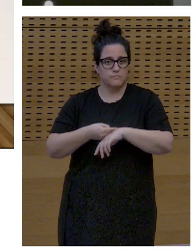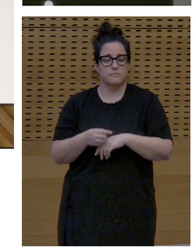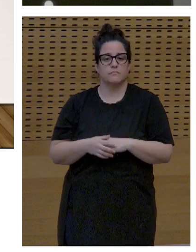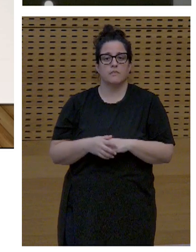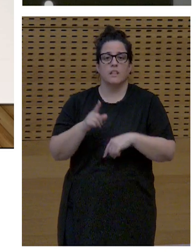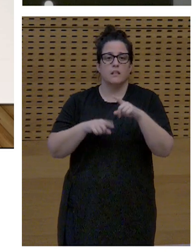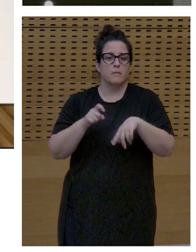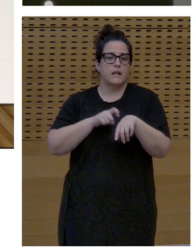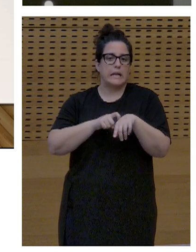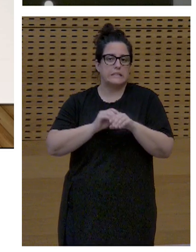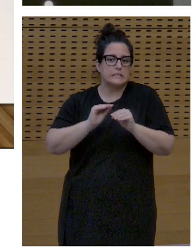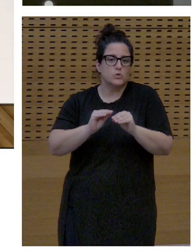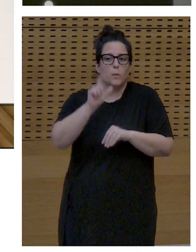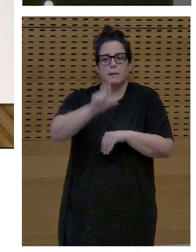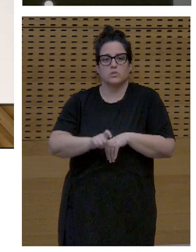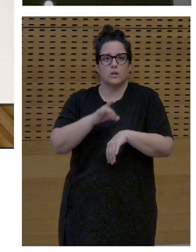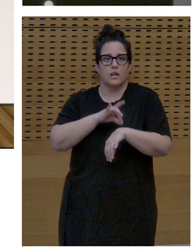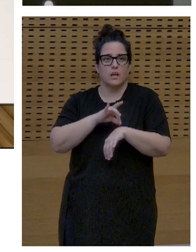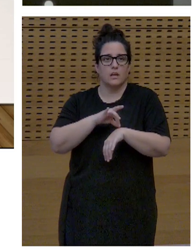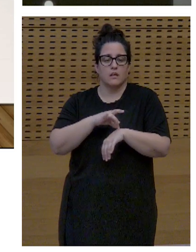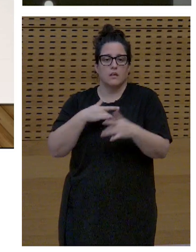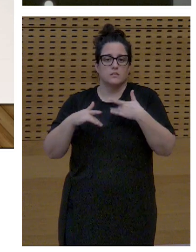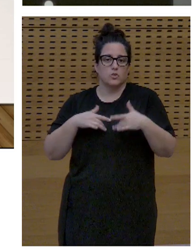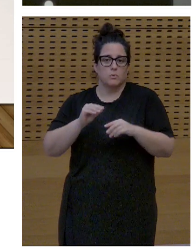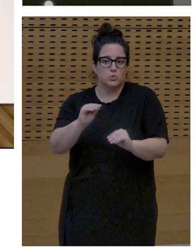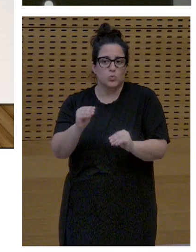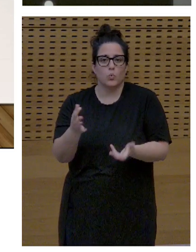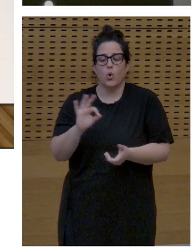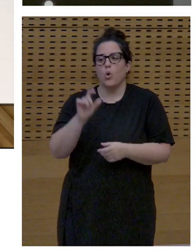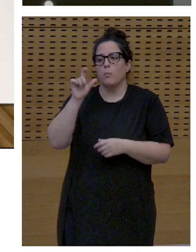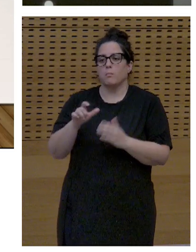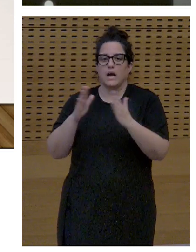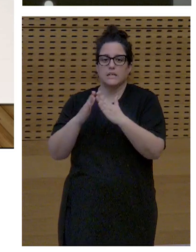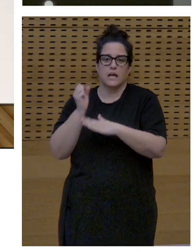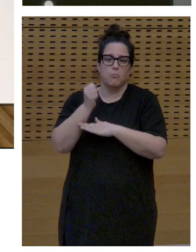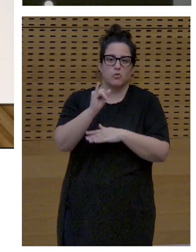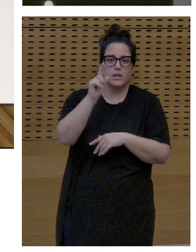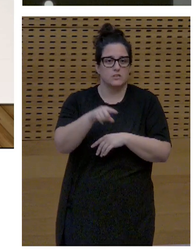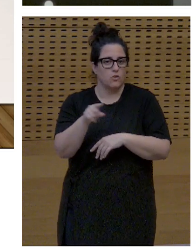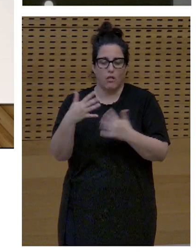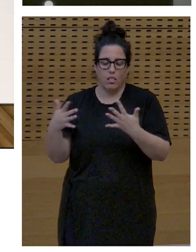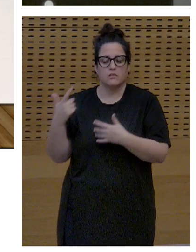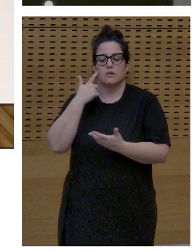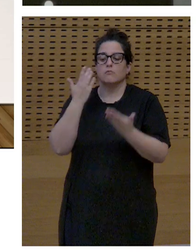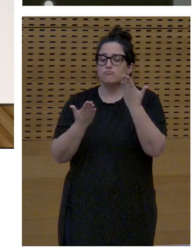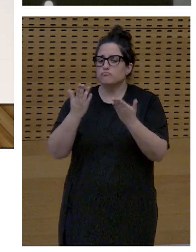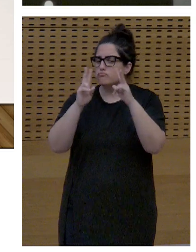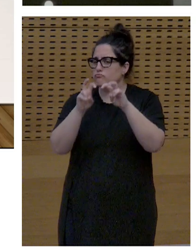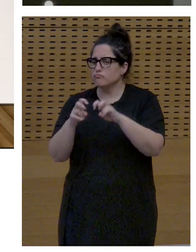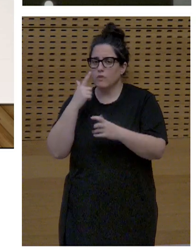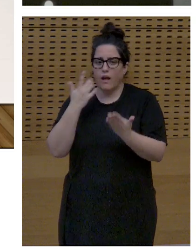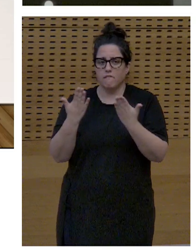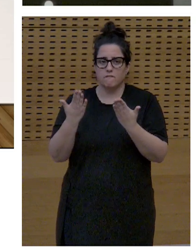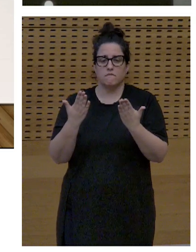los síntomas, características de la persona que lo va a llevar, el apoyo que pueda tener, bueno, pues eso, todo eso lo valoramos la